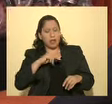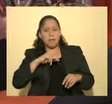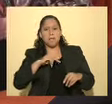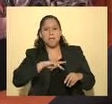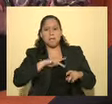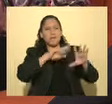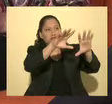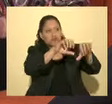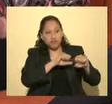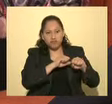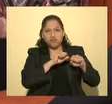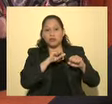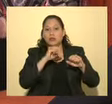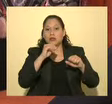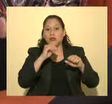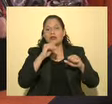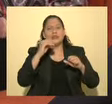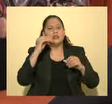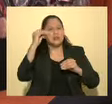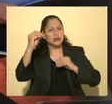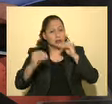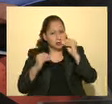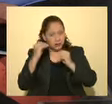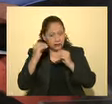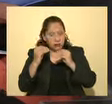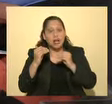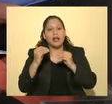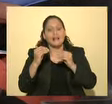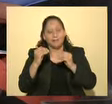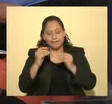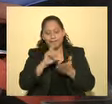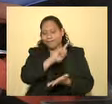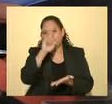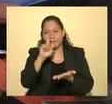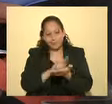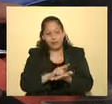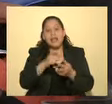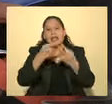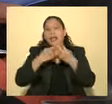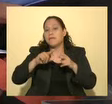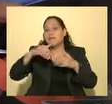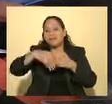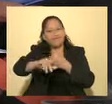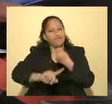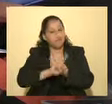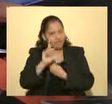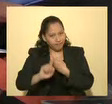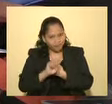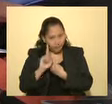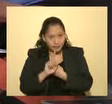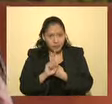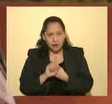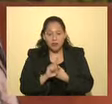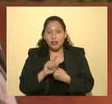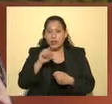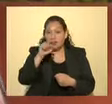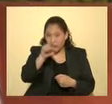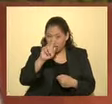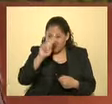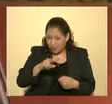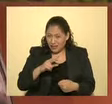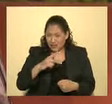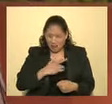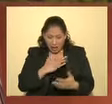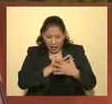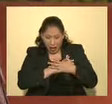menores, como que por regla general ahí ya hay problema, ¿no? Sí. Porque si no tienes ni la disposición, ni